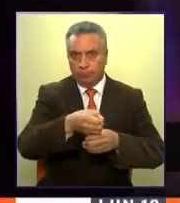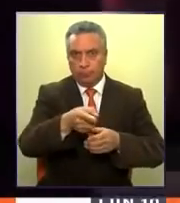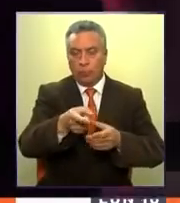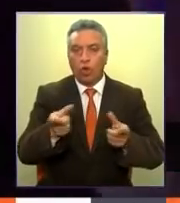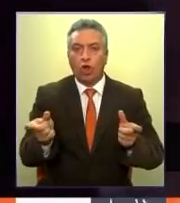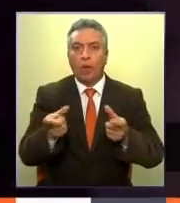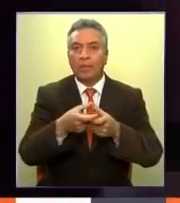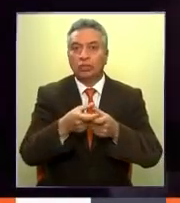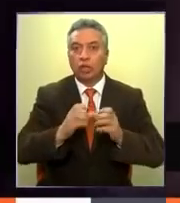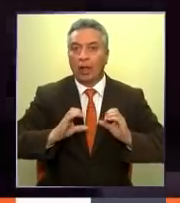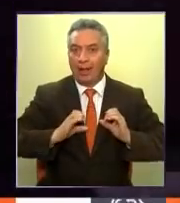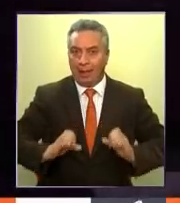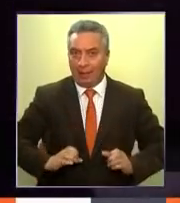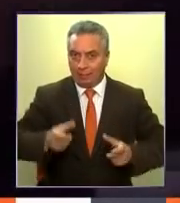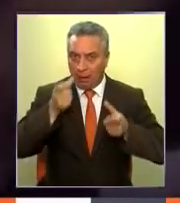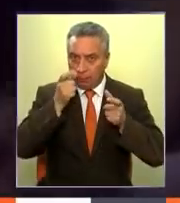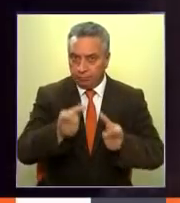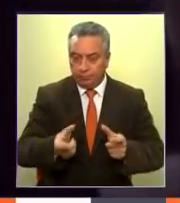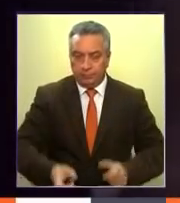Pero puede controlarlo.